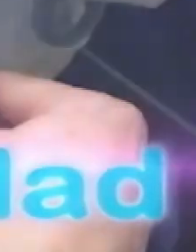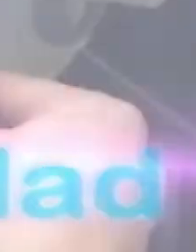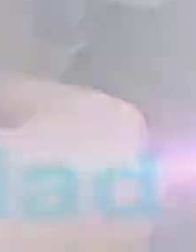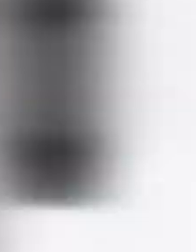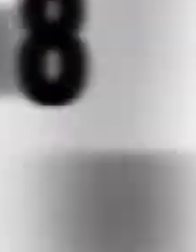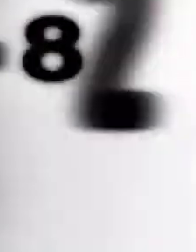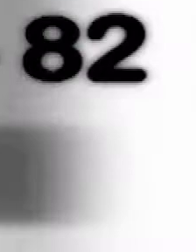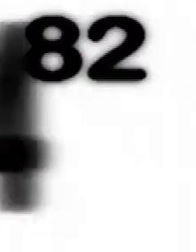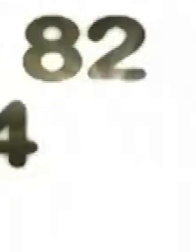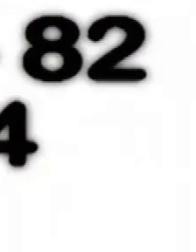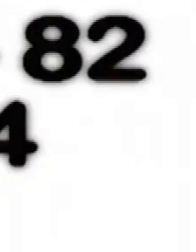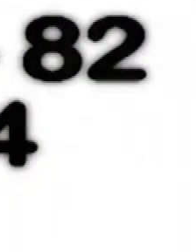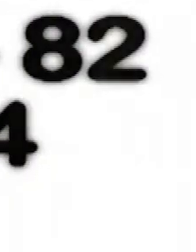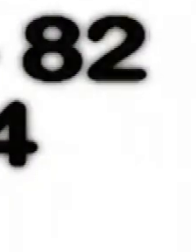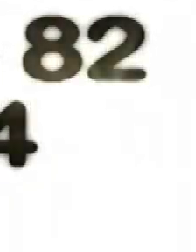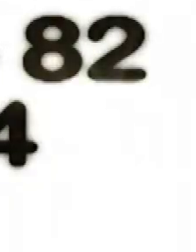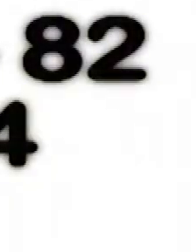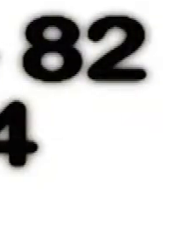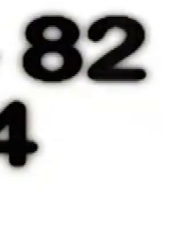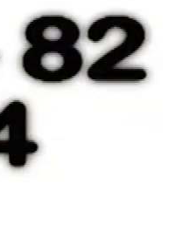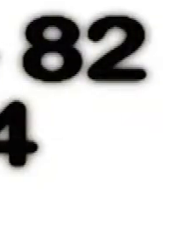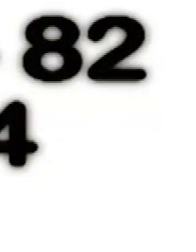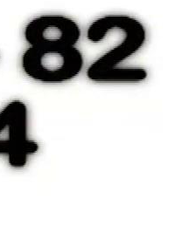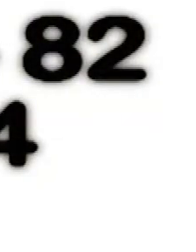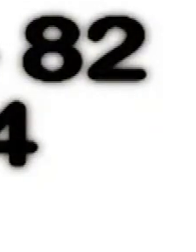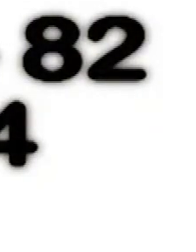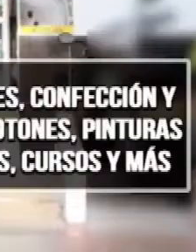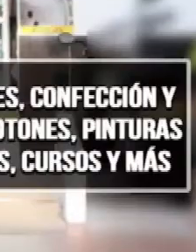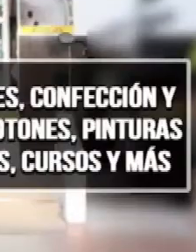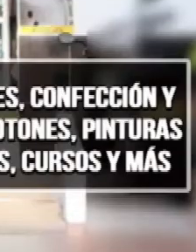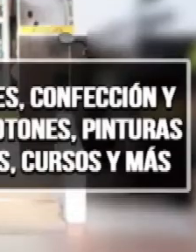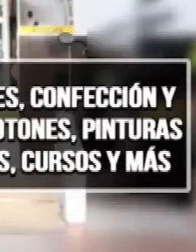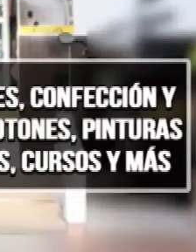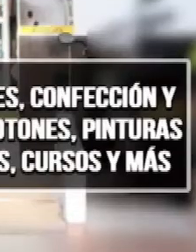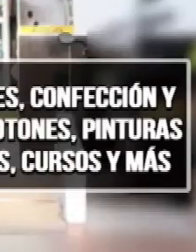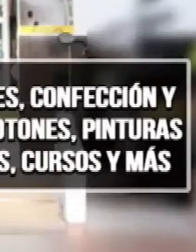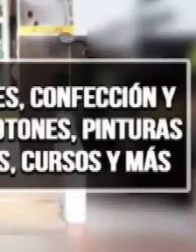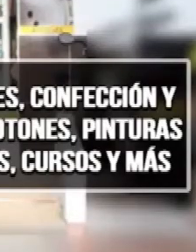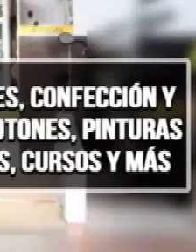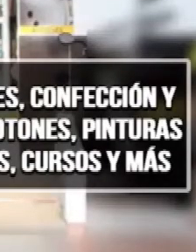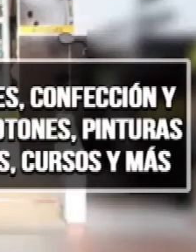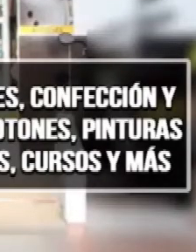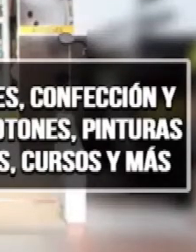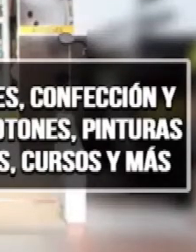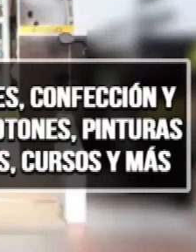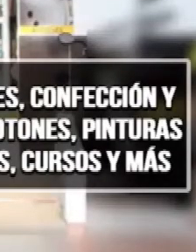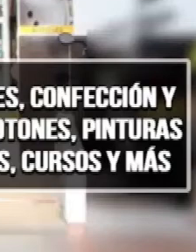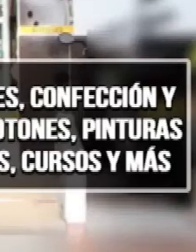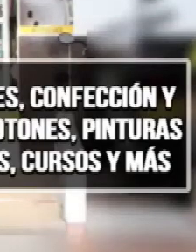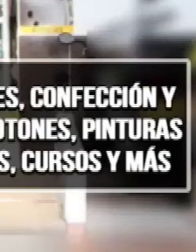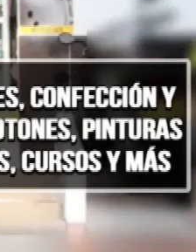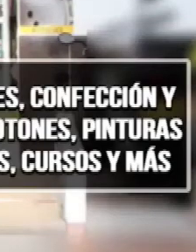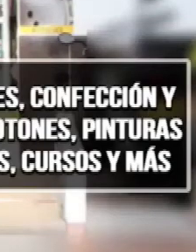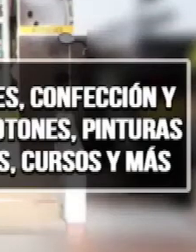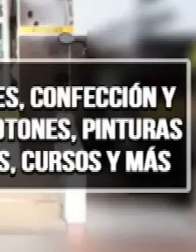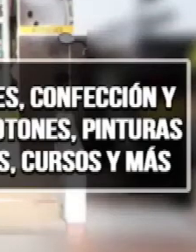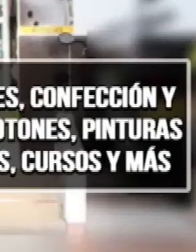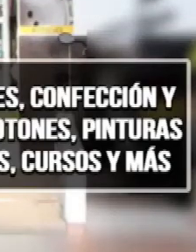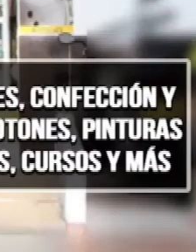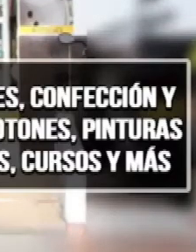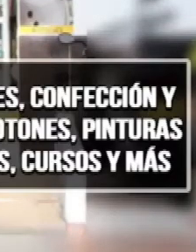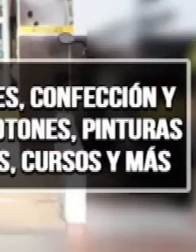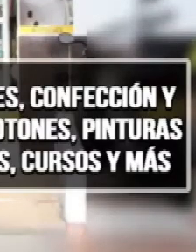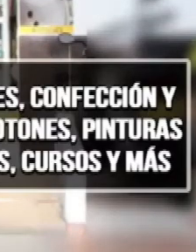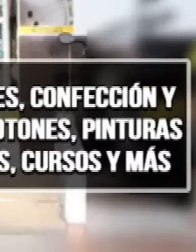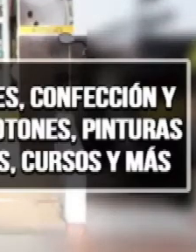responsabilidad. Todo esto en Unidad Optométrica del Dr. Jiménez. Mercería Mil Adornos tiene el más completo surtido en artículos para manualidades, confección